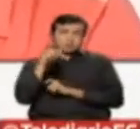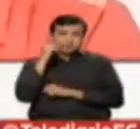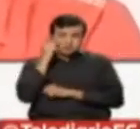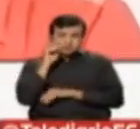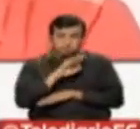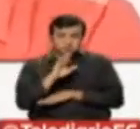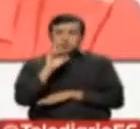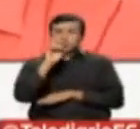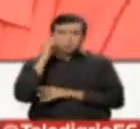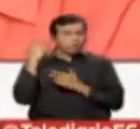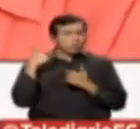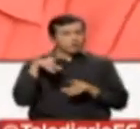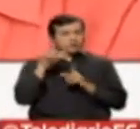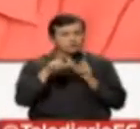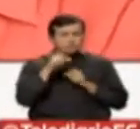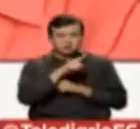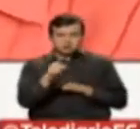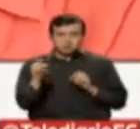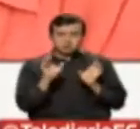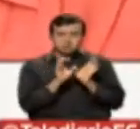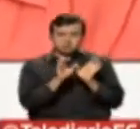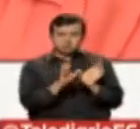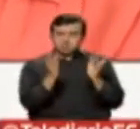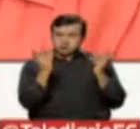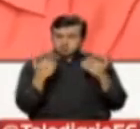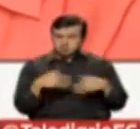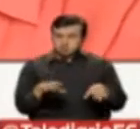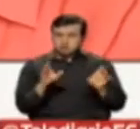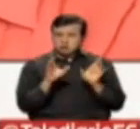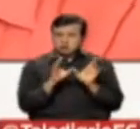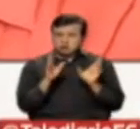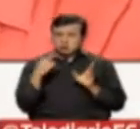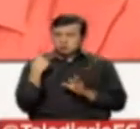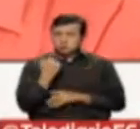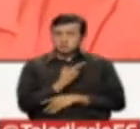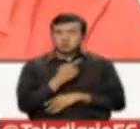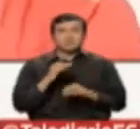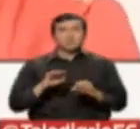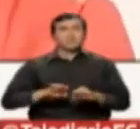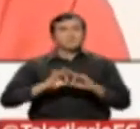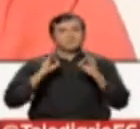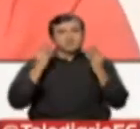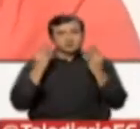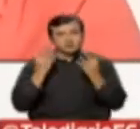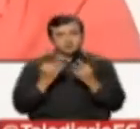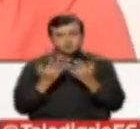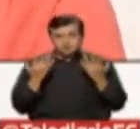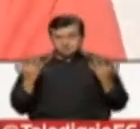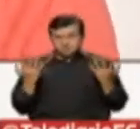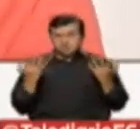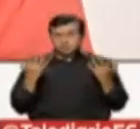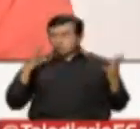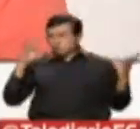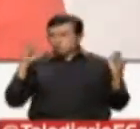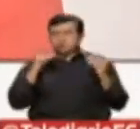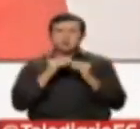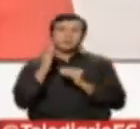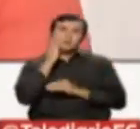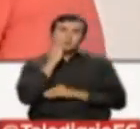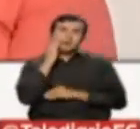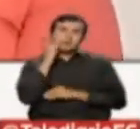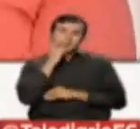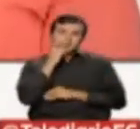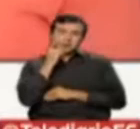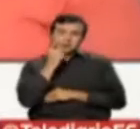es para cualquier persona el se certificó nosotros como familias hablo por todas las madres y padres